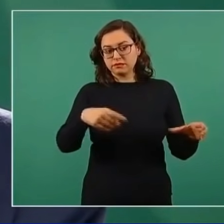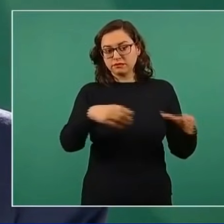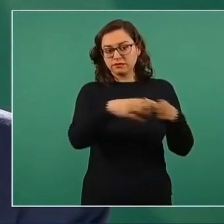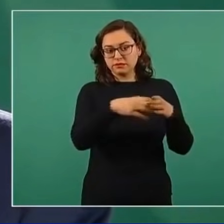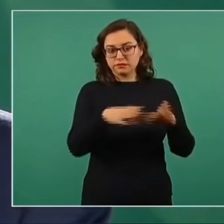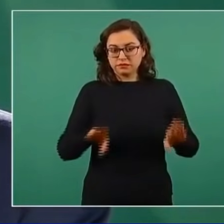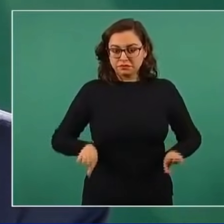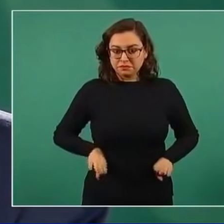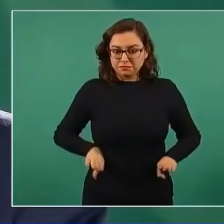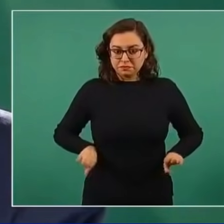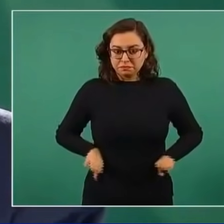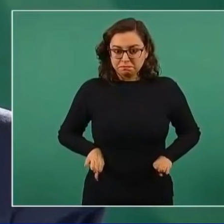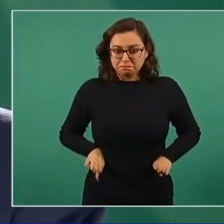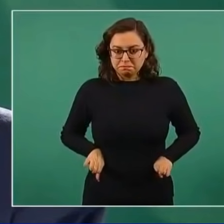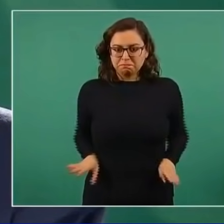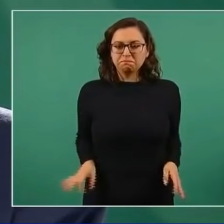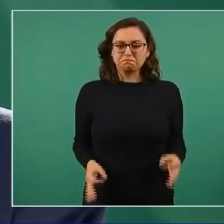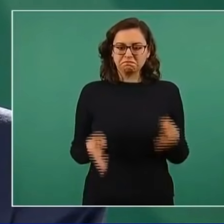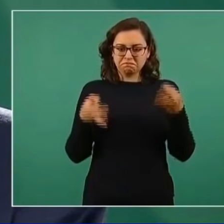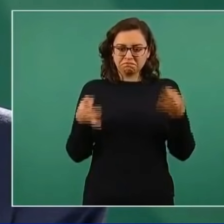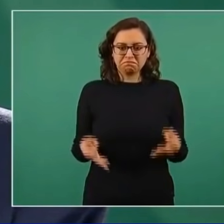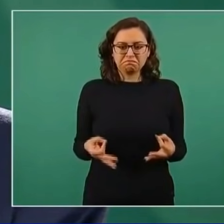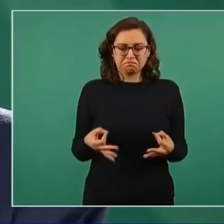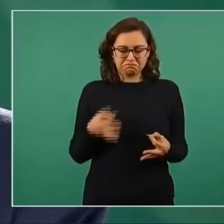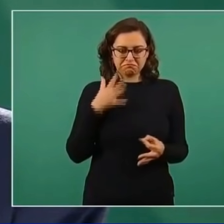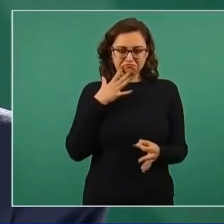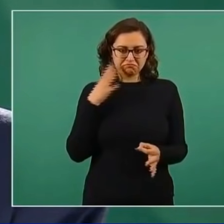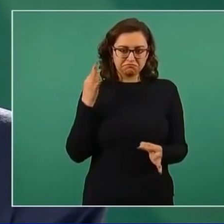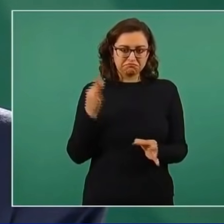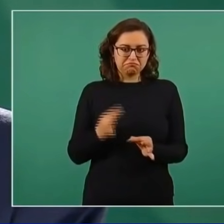actuaron de manera responsable.